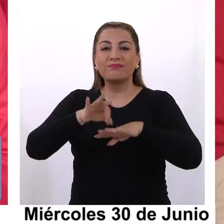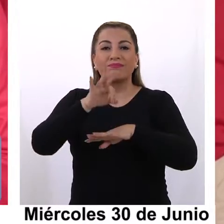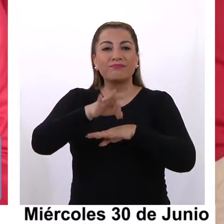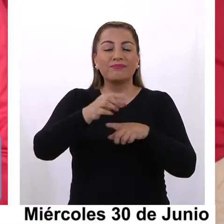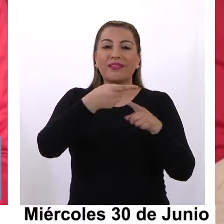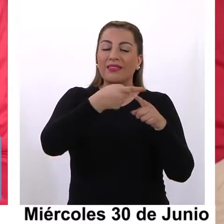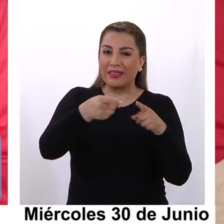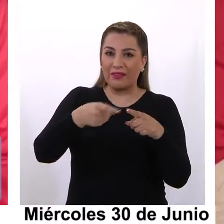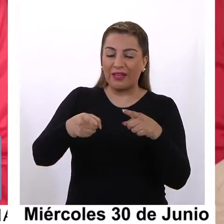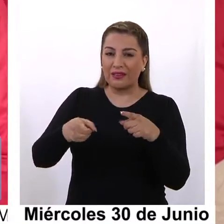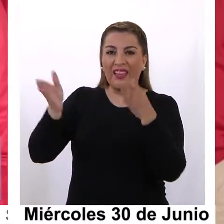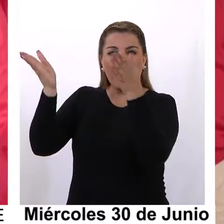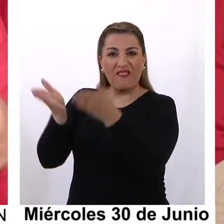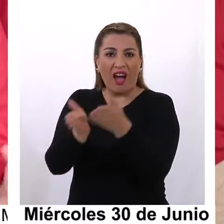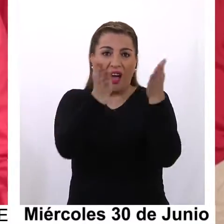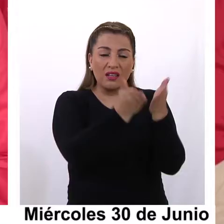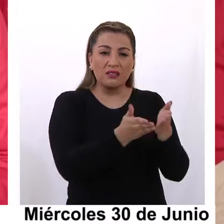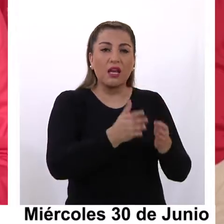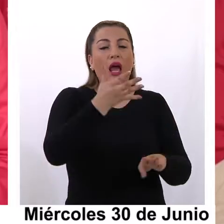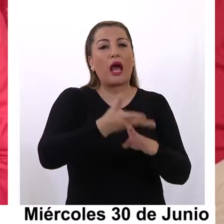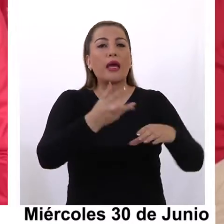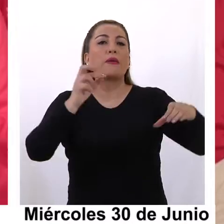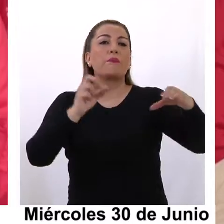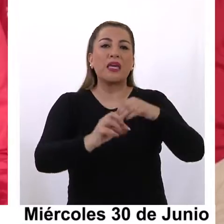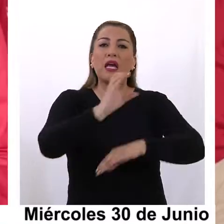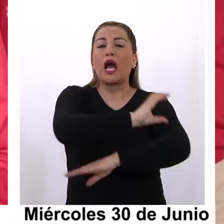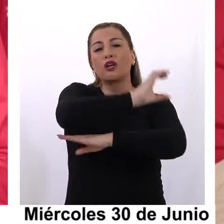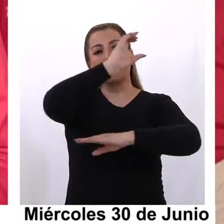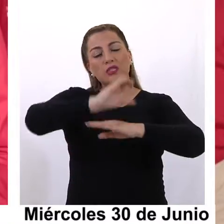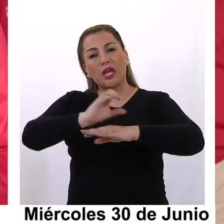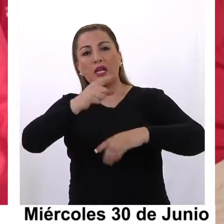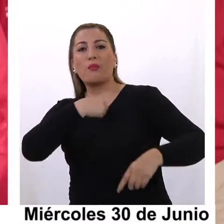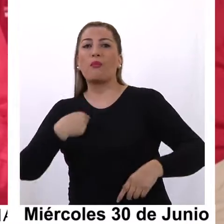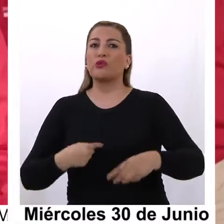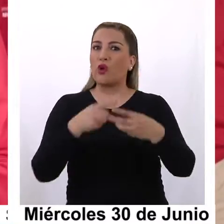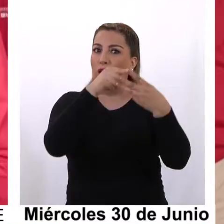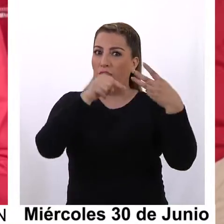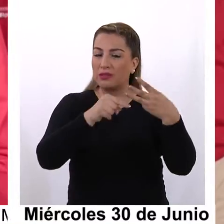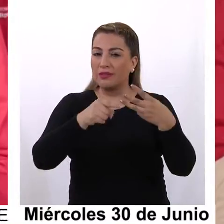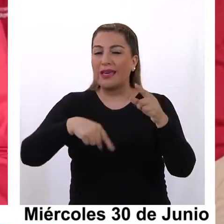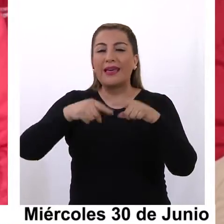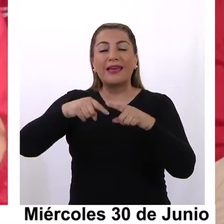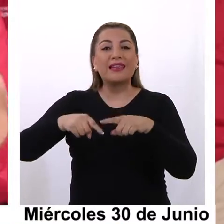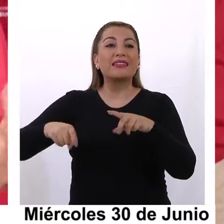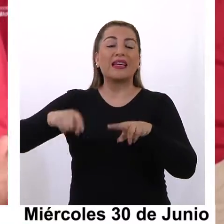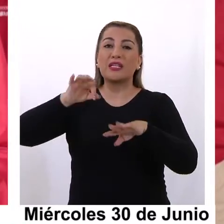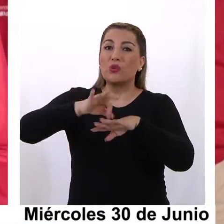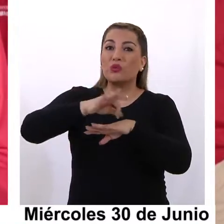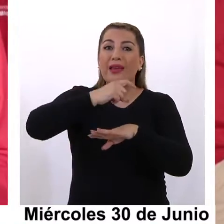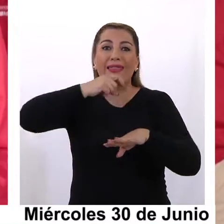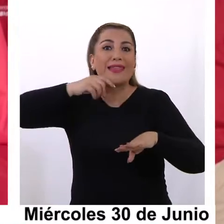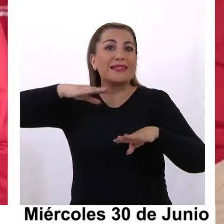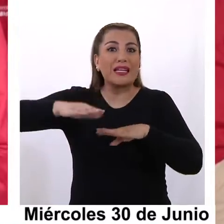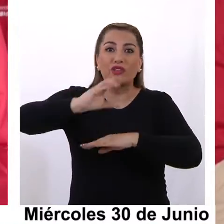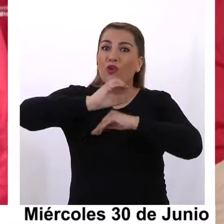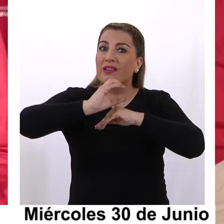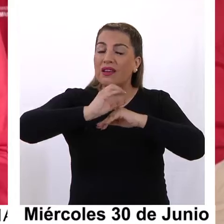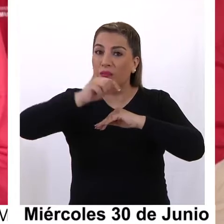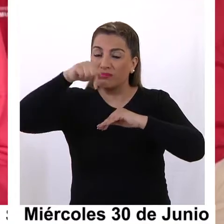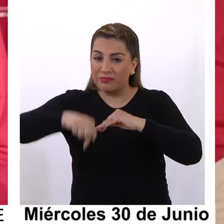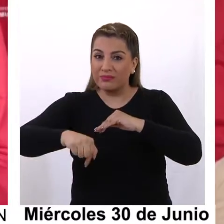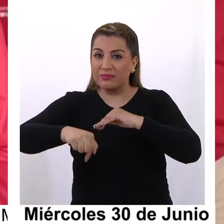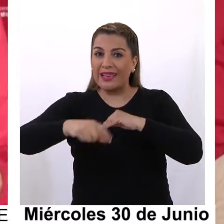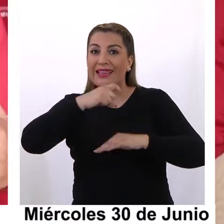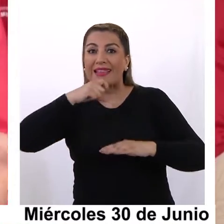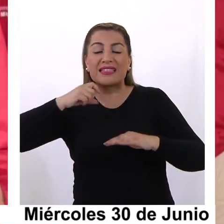valles. Tenemos agricultores en Pica, en Colchane, en Pozo Almonte, esta agricultura del desierto en Camiña, esta agricultura